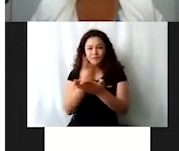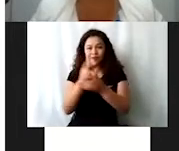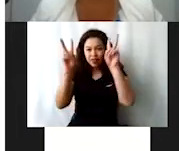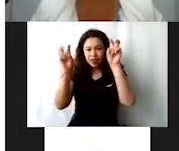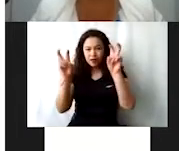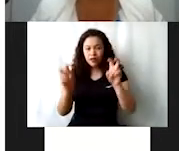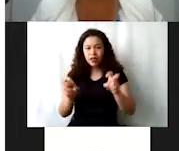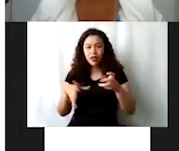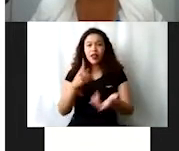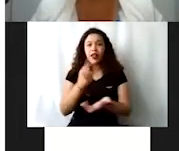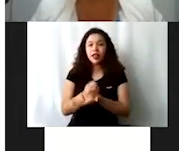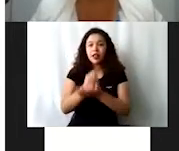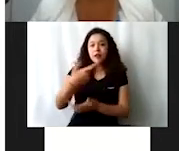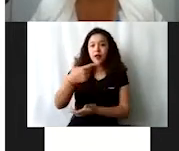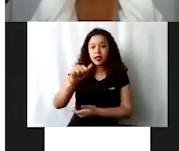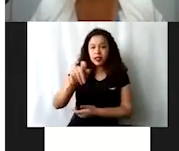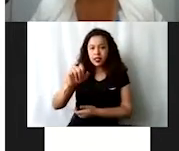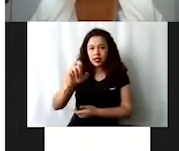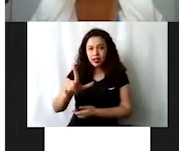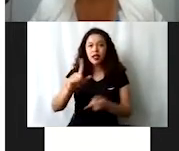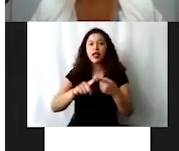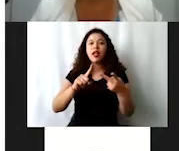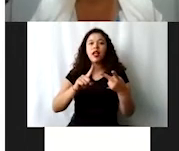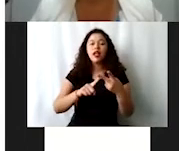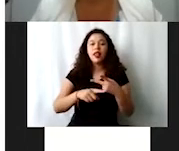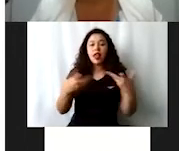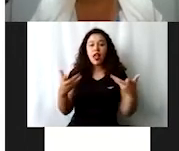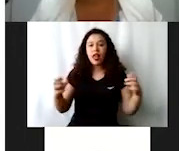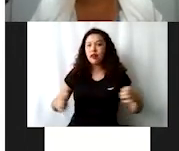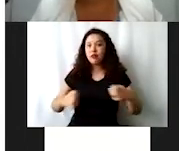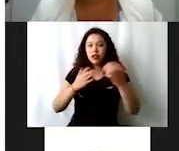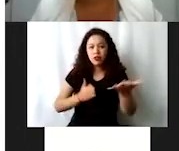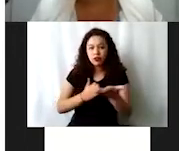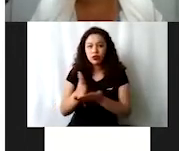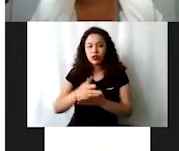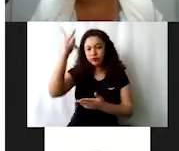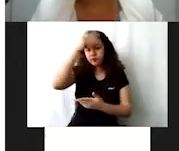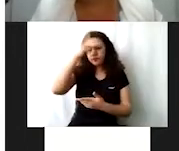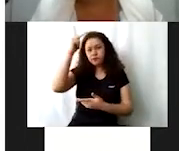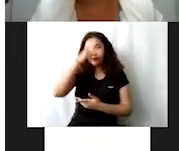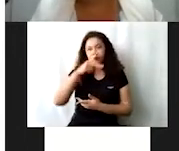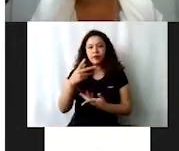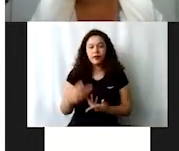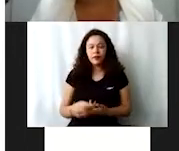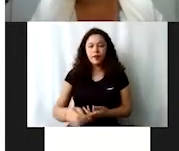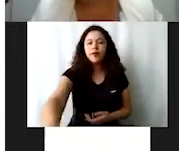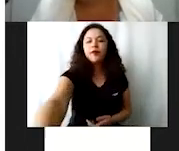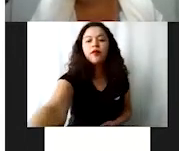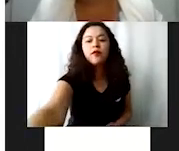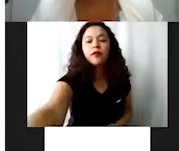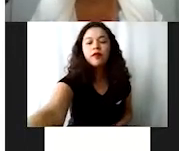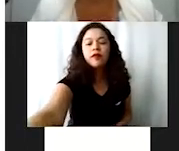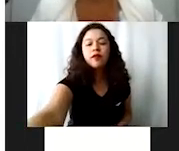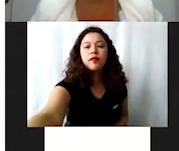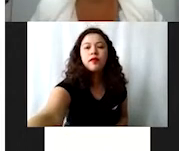como terapia gestal, intervención de crisis, metodología de las 5 S, herramientas para la mejora